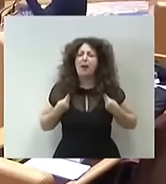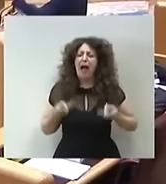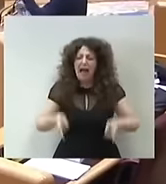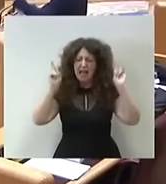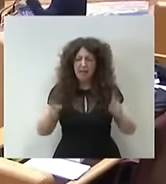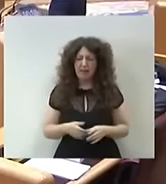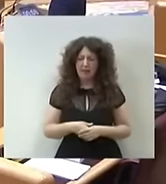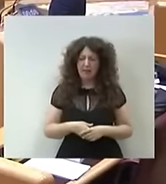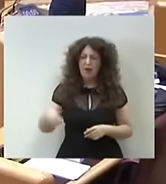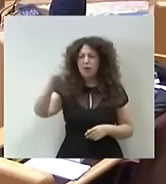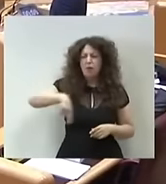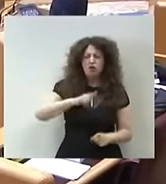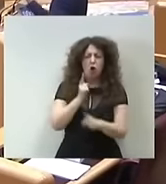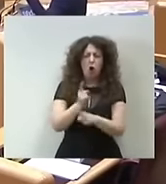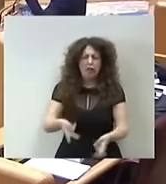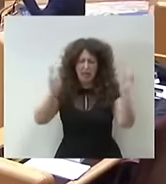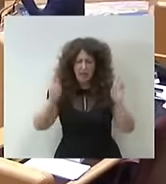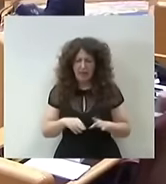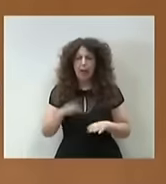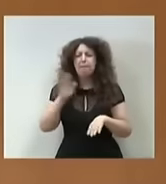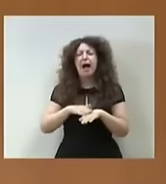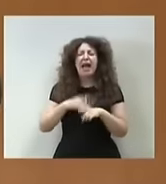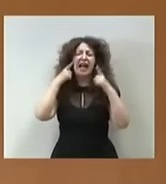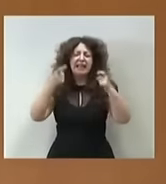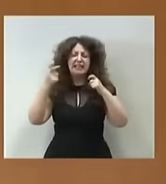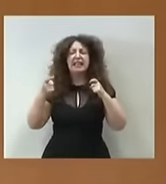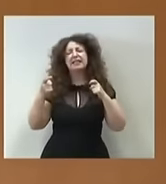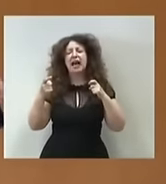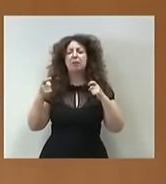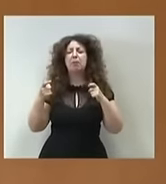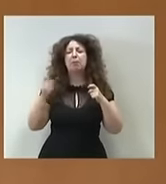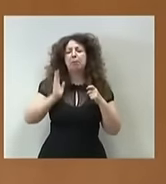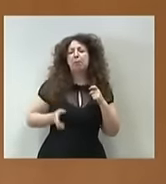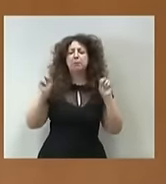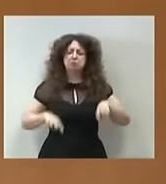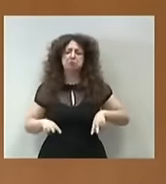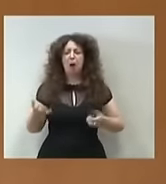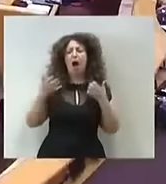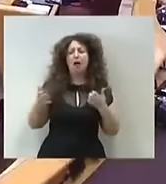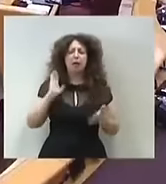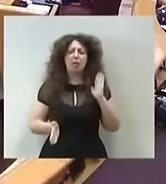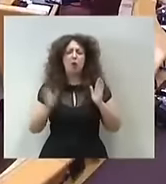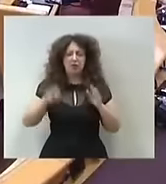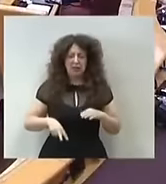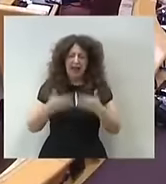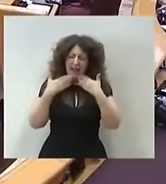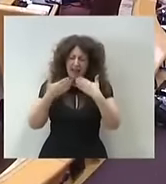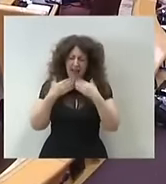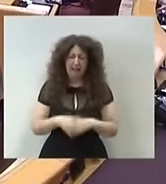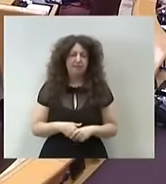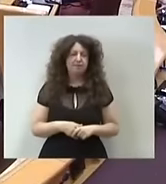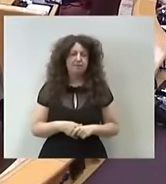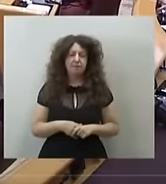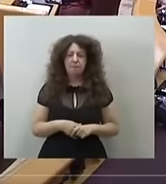Y ustedes están atacando la libertad para tratar de ganar impunidad. Muchas gracias.